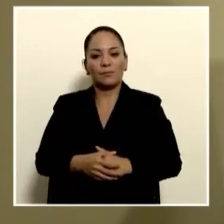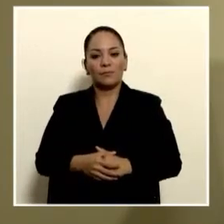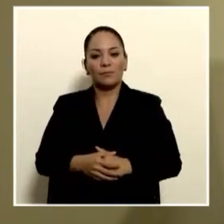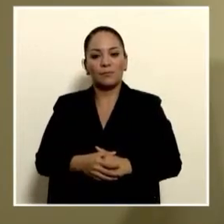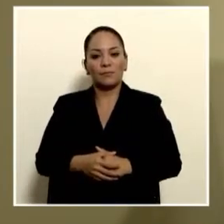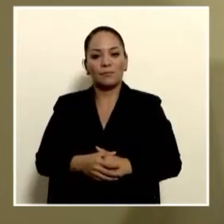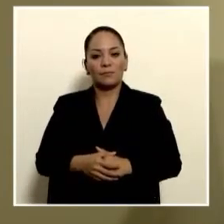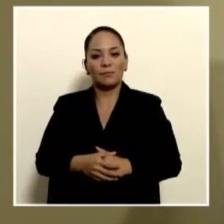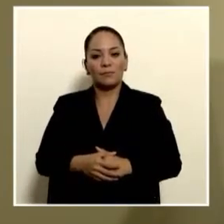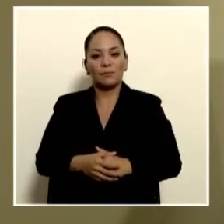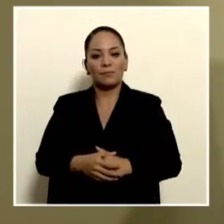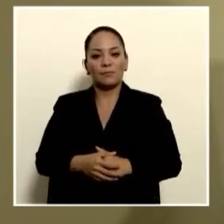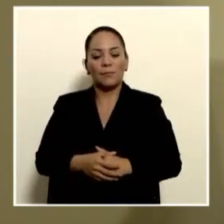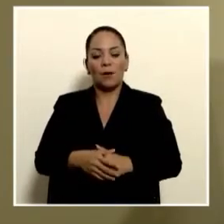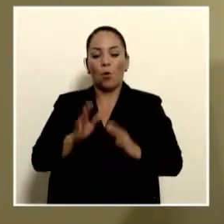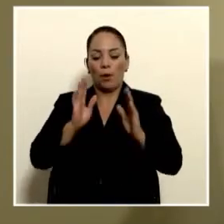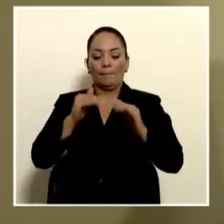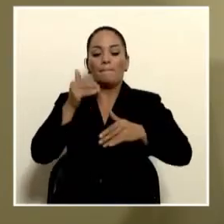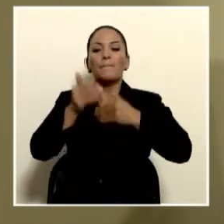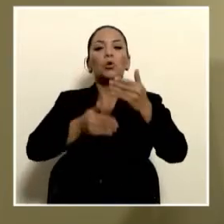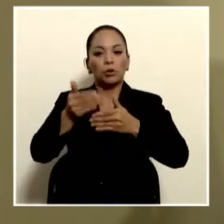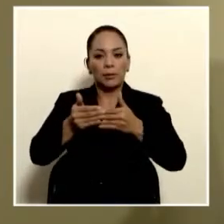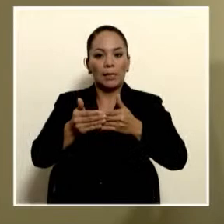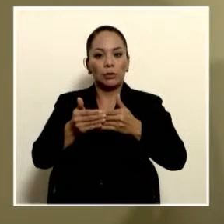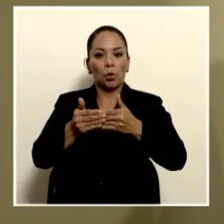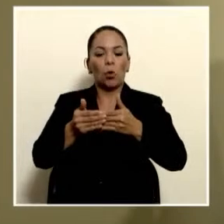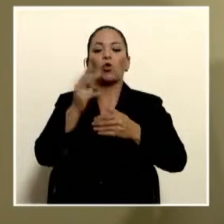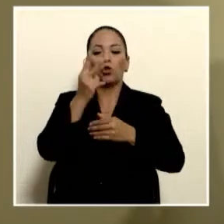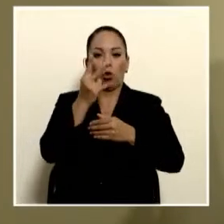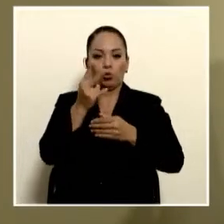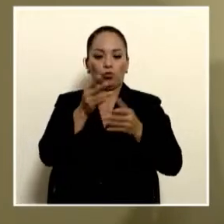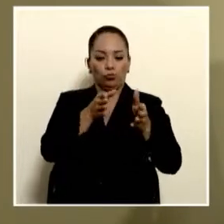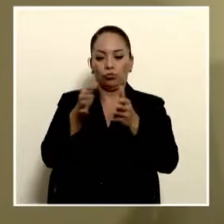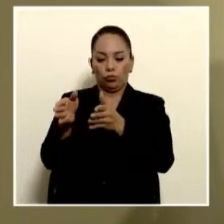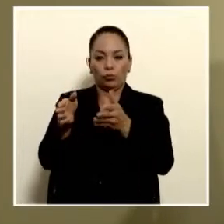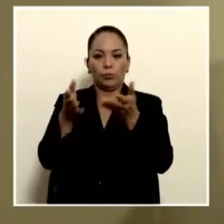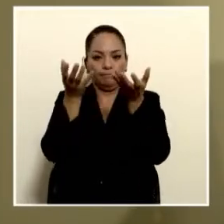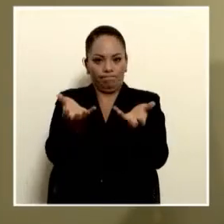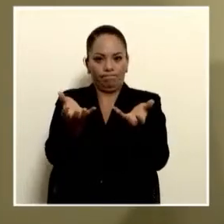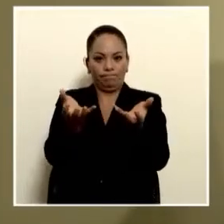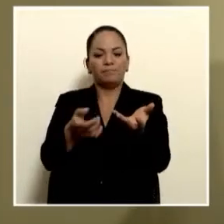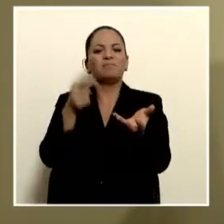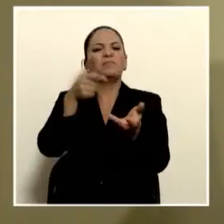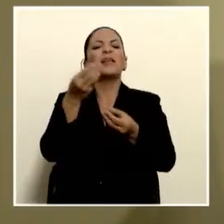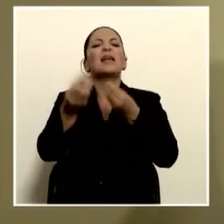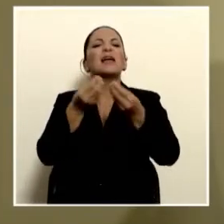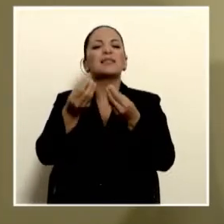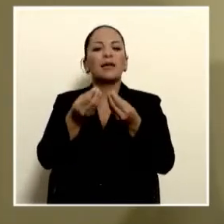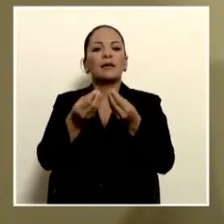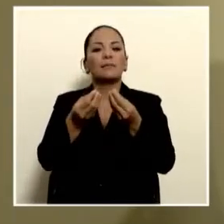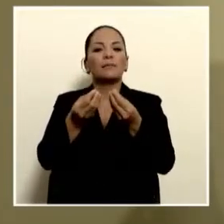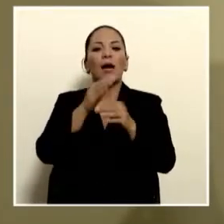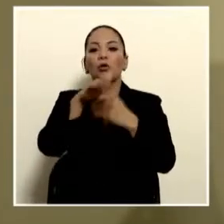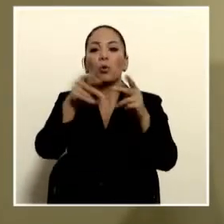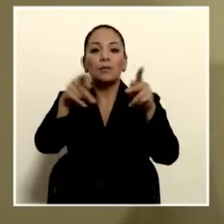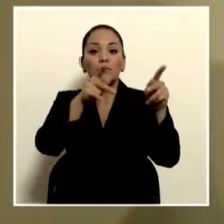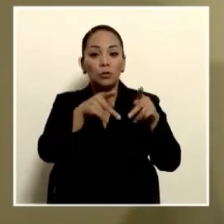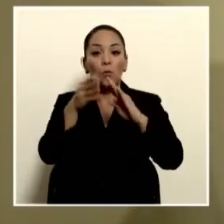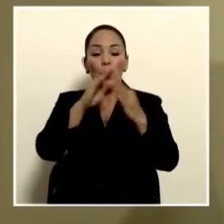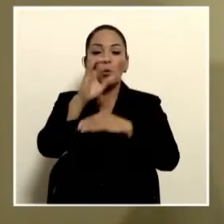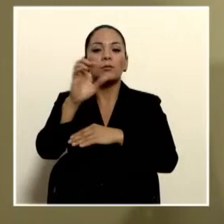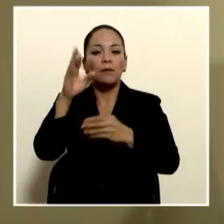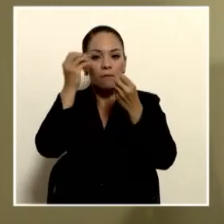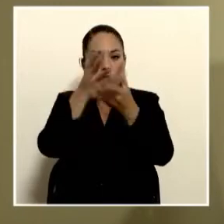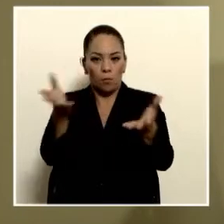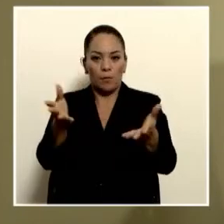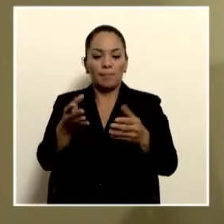Partimos el proceso en 2. Lo que hay que hacer, señoras y señores del pueblo de Costa Rica, es evitar que